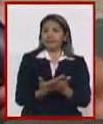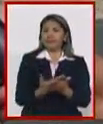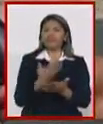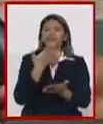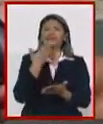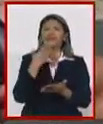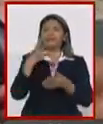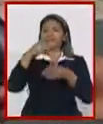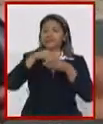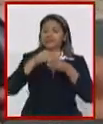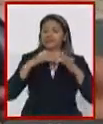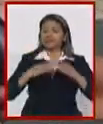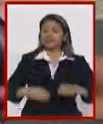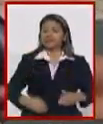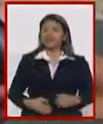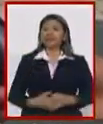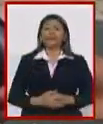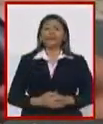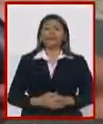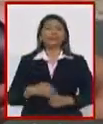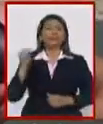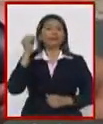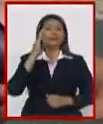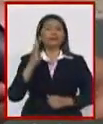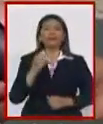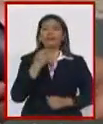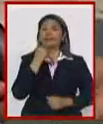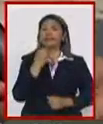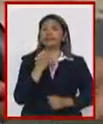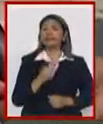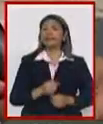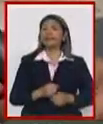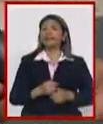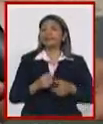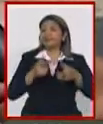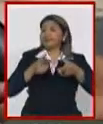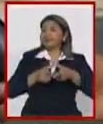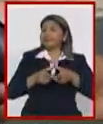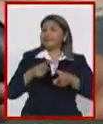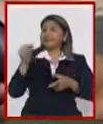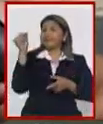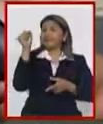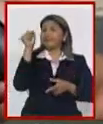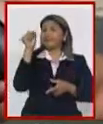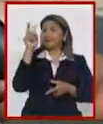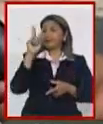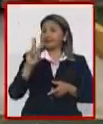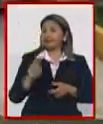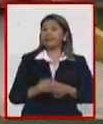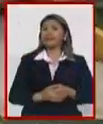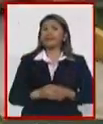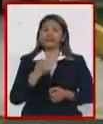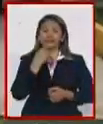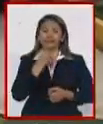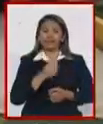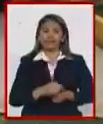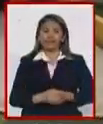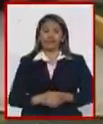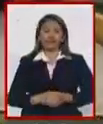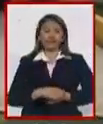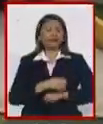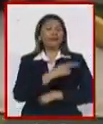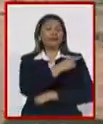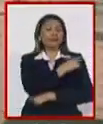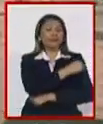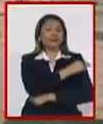fallas multiorgánicas en 24 horas. Entonces nunca se nos dijo que la matriz estaba verde, llena de pus, como nos indicaron en la